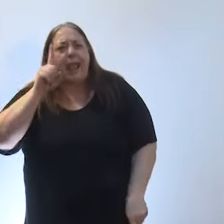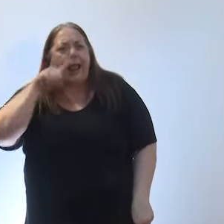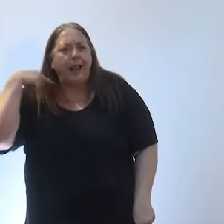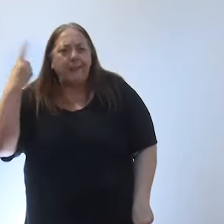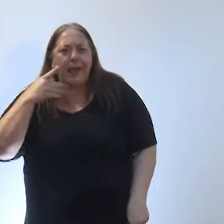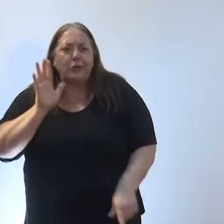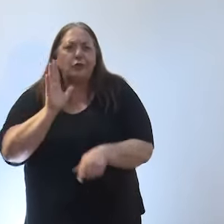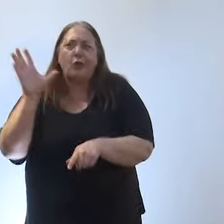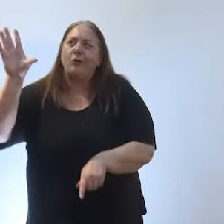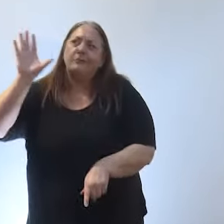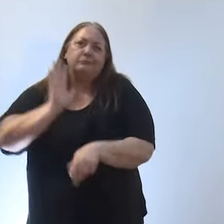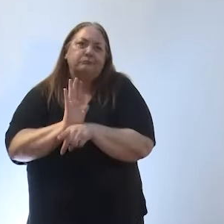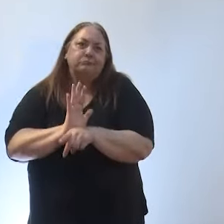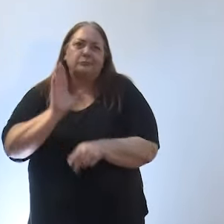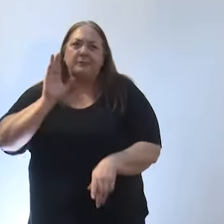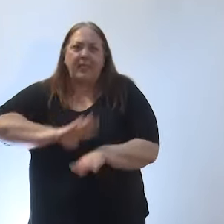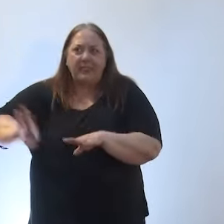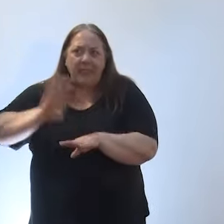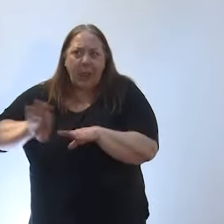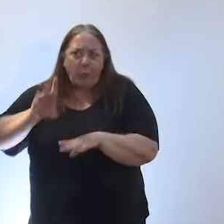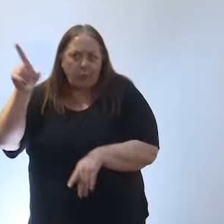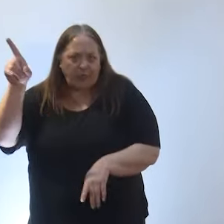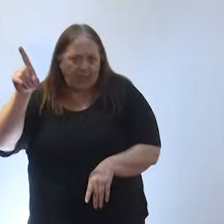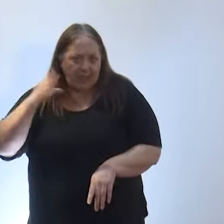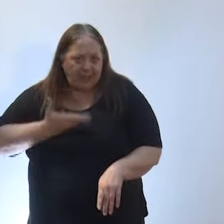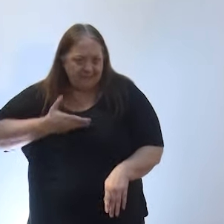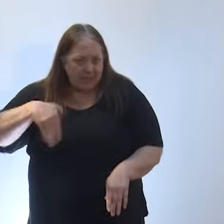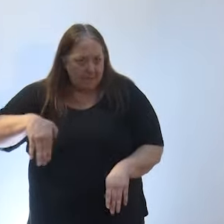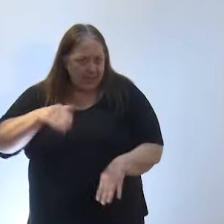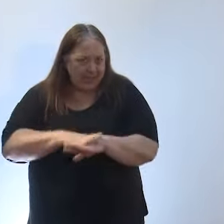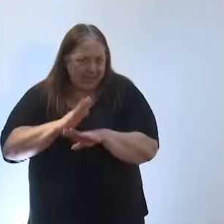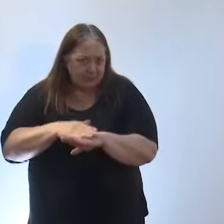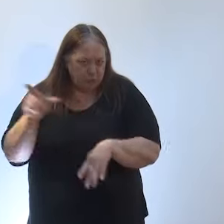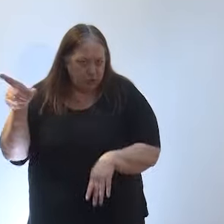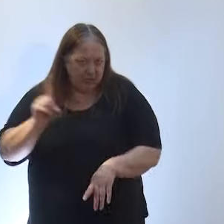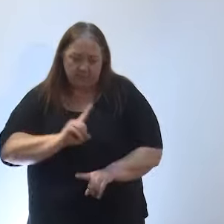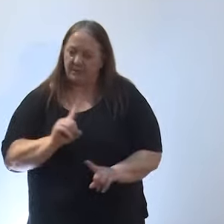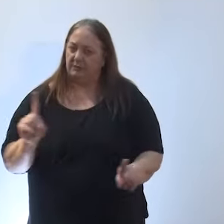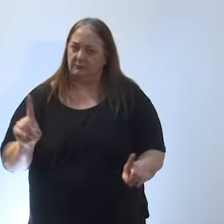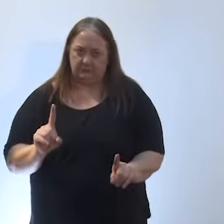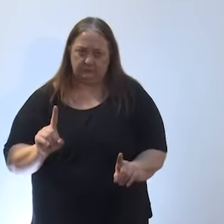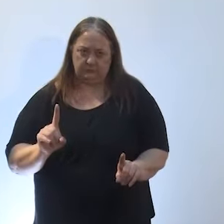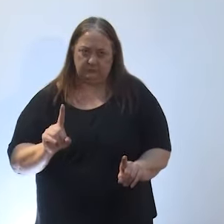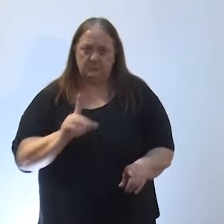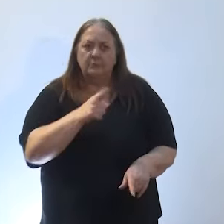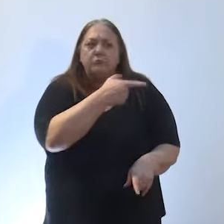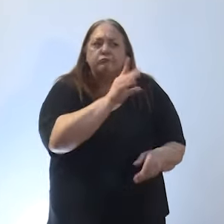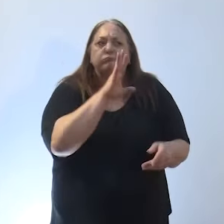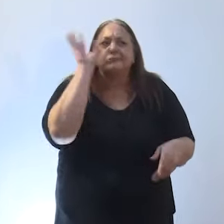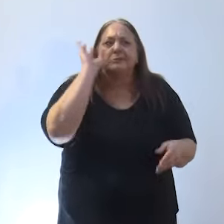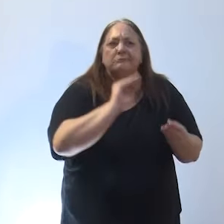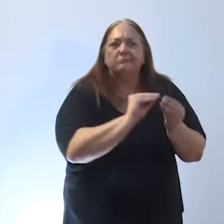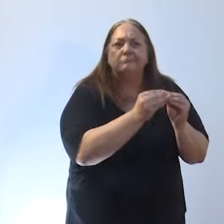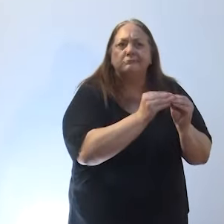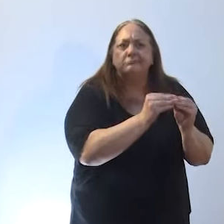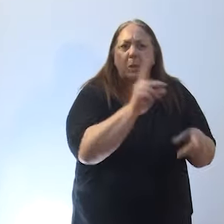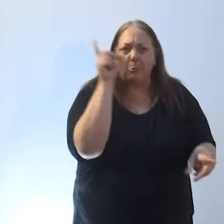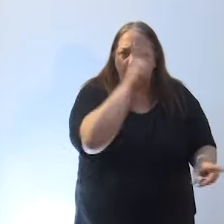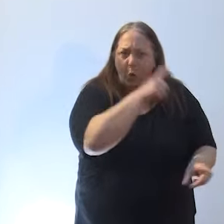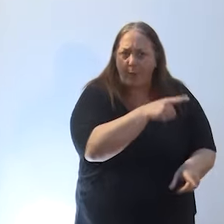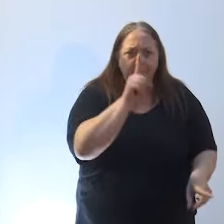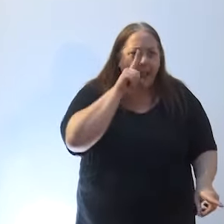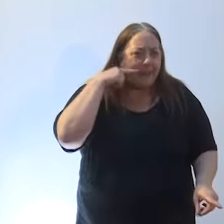aparecía mucho eso lo digo digo en términos de un problema nodal que hubo en el en el gobierno de Alberto y